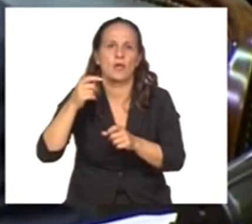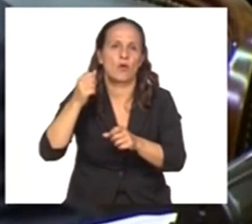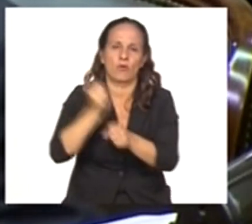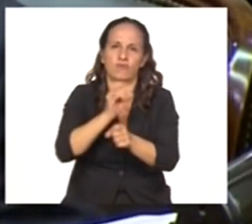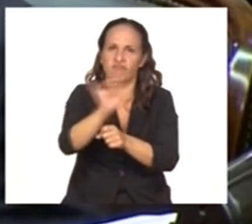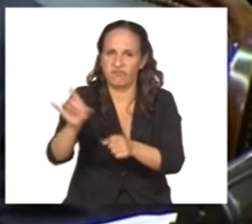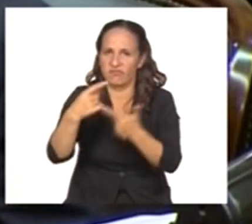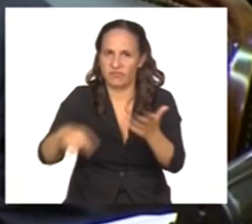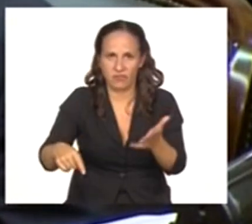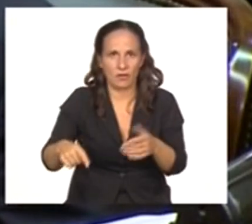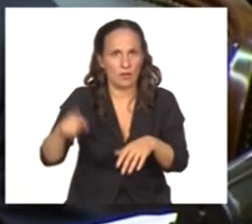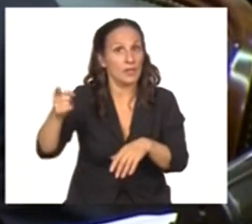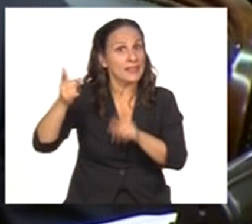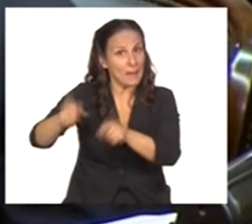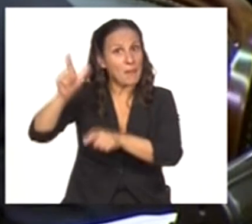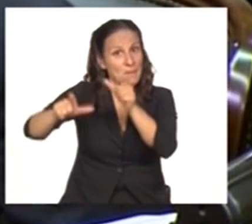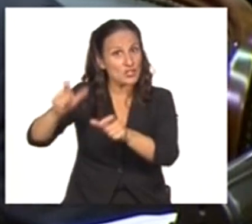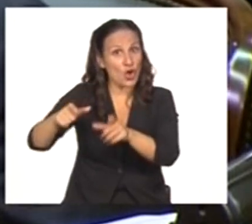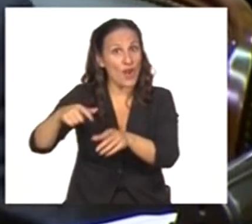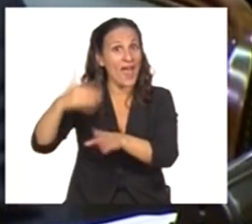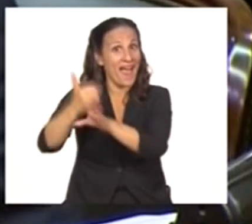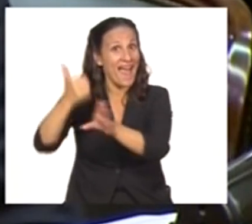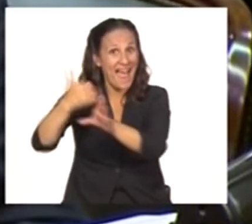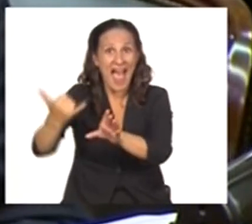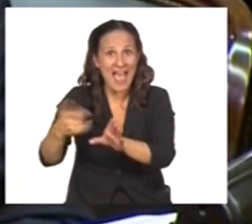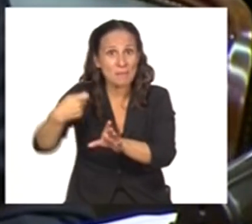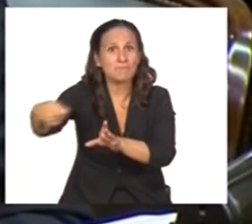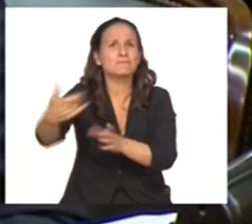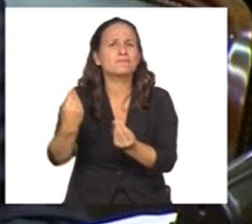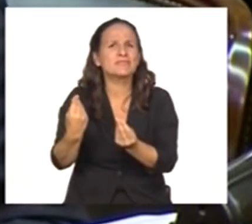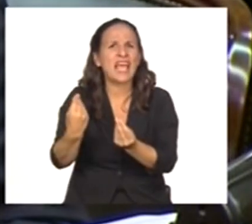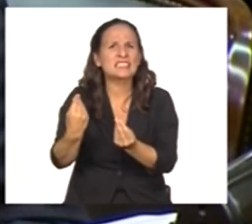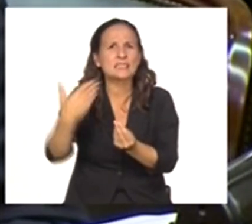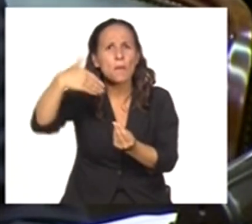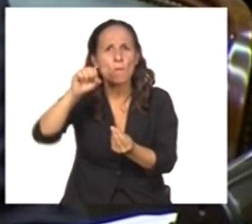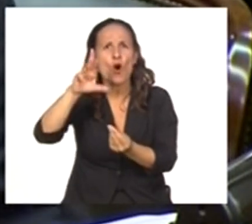además hicieron su aporte en las moratorias, porque resulta que el que hace una moratoria, que es un